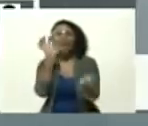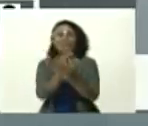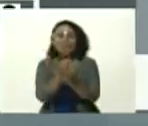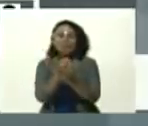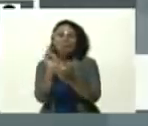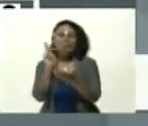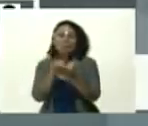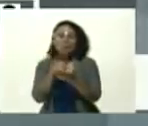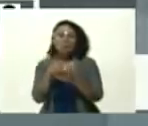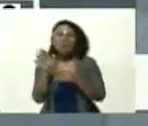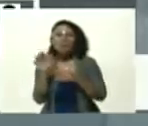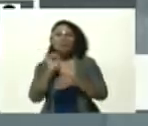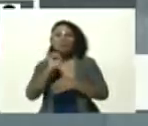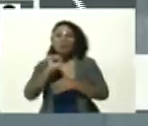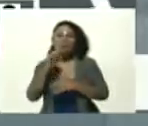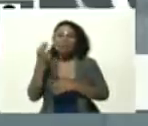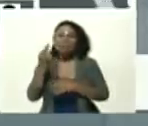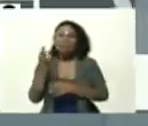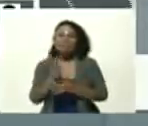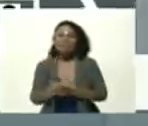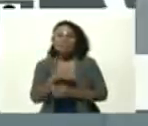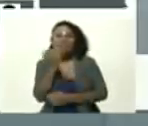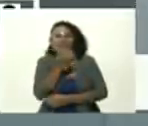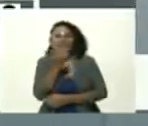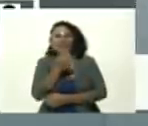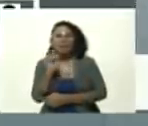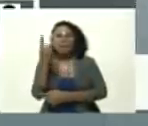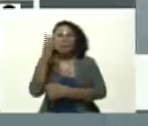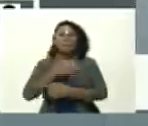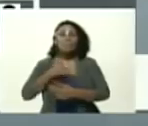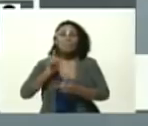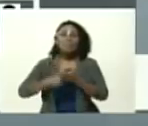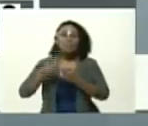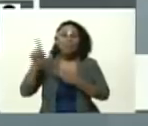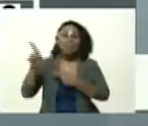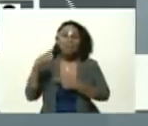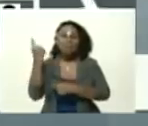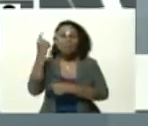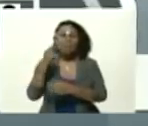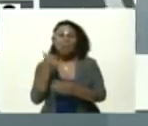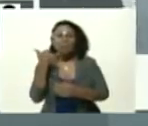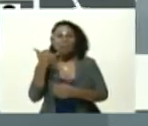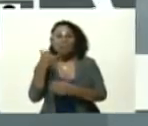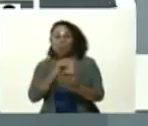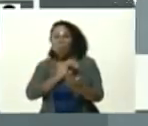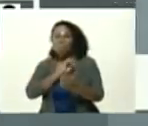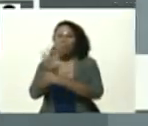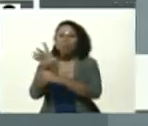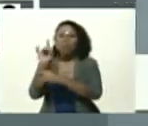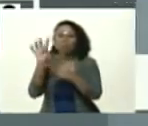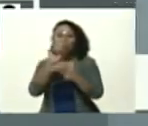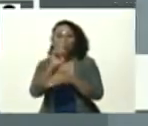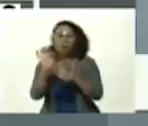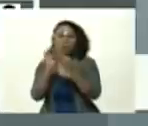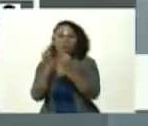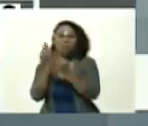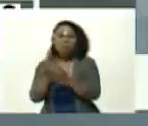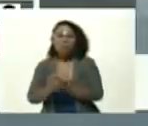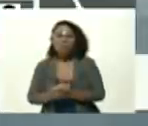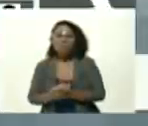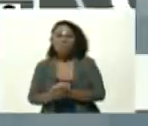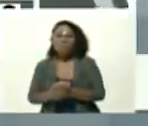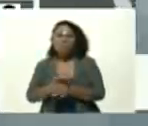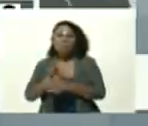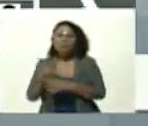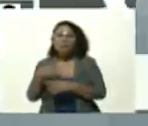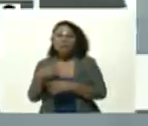a Cilia. A la primera que le llegó fue a Cilia su teléfono, de unos familiares. Se desbordó